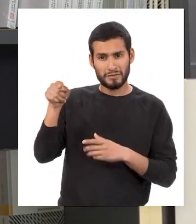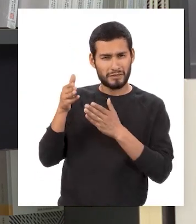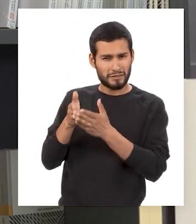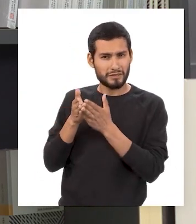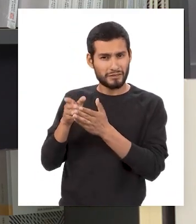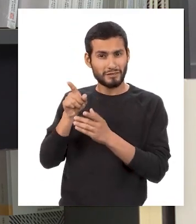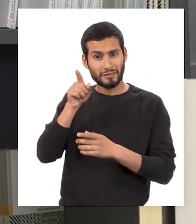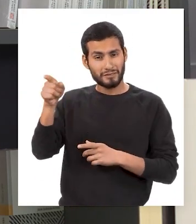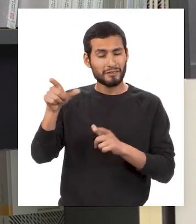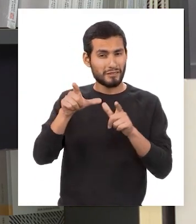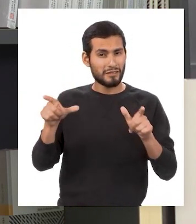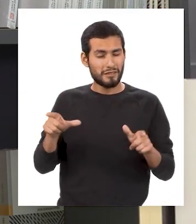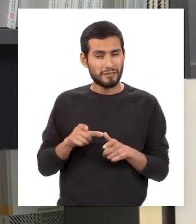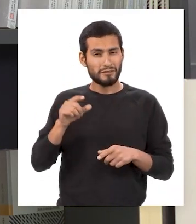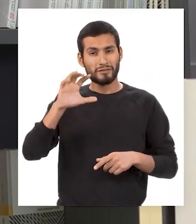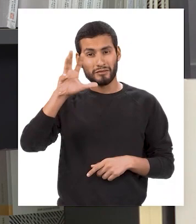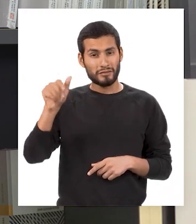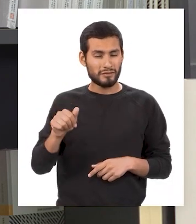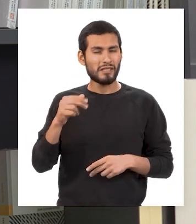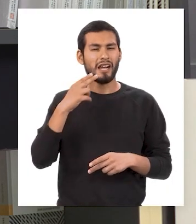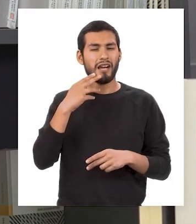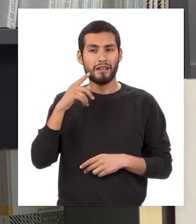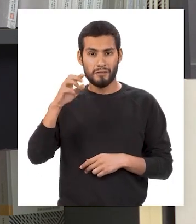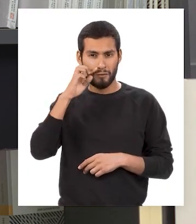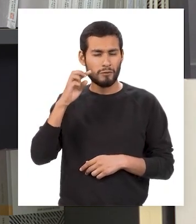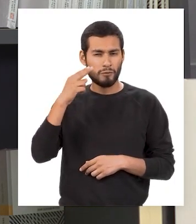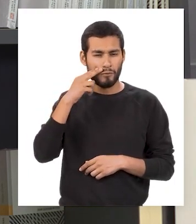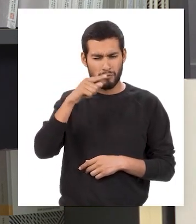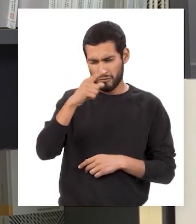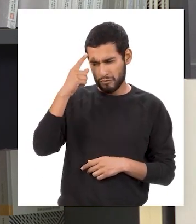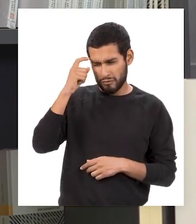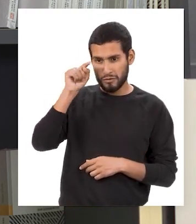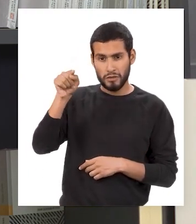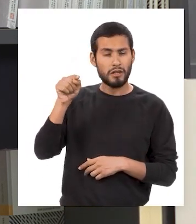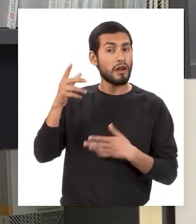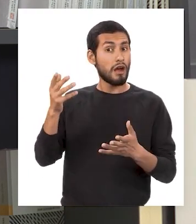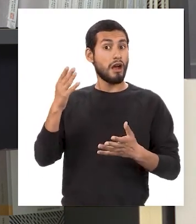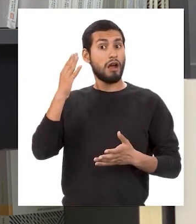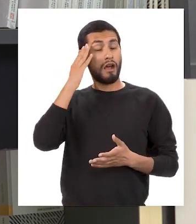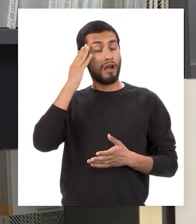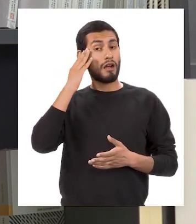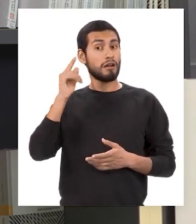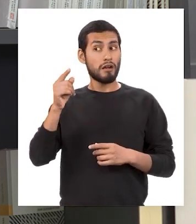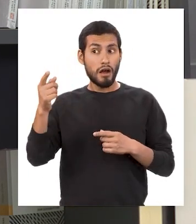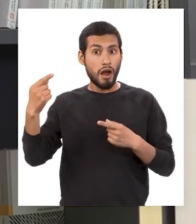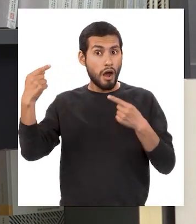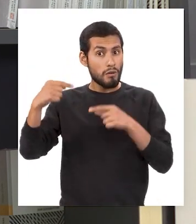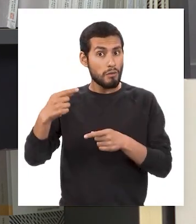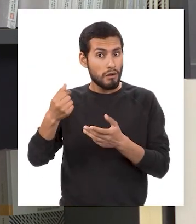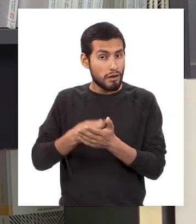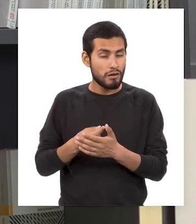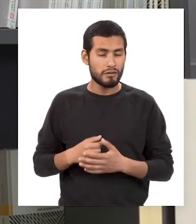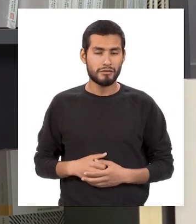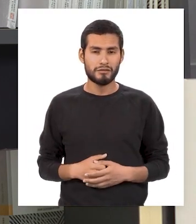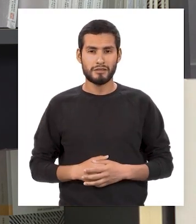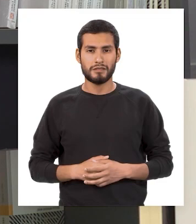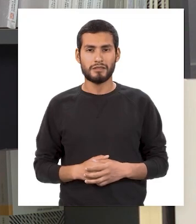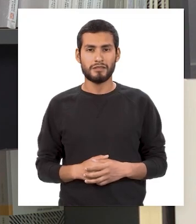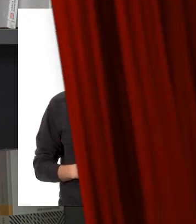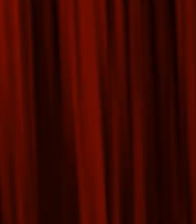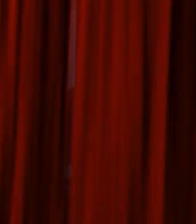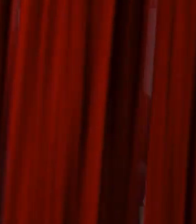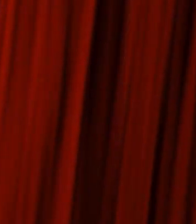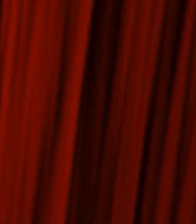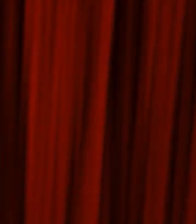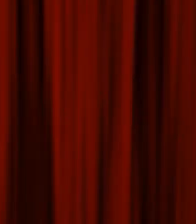la persona que estaba en el barco dirigiéndose a Suez, es decir, Phileas Fogg, ya que se había enterado también de la apuesta.